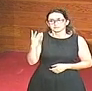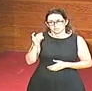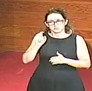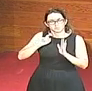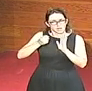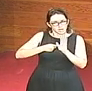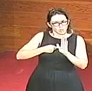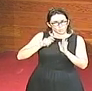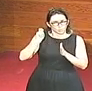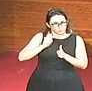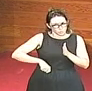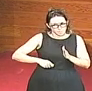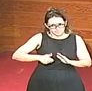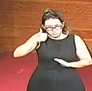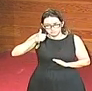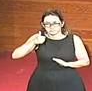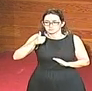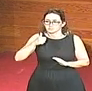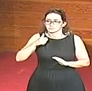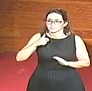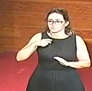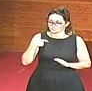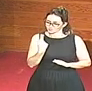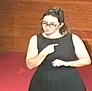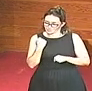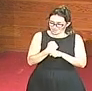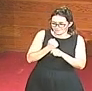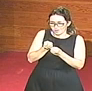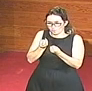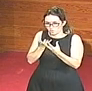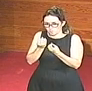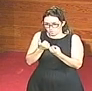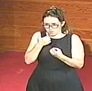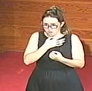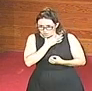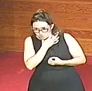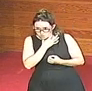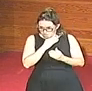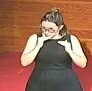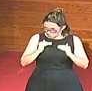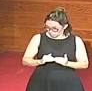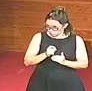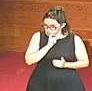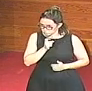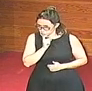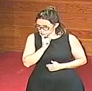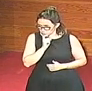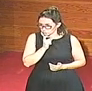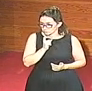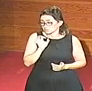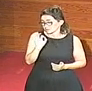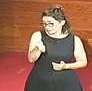leyes y se ha reducido el margen que tenemos para informar, las reporteras y los reporteros. Así que, bueno, sí, Noruega está